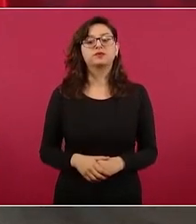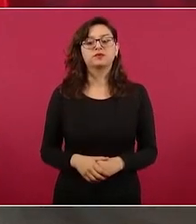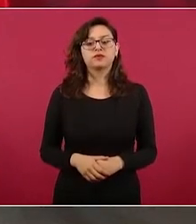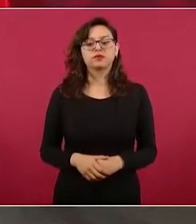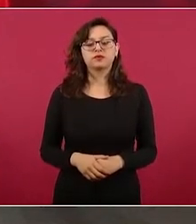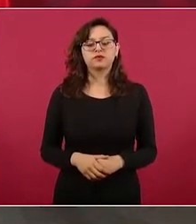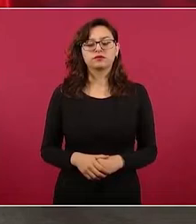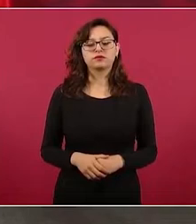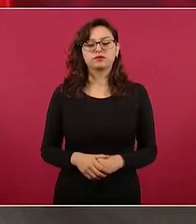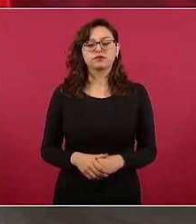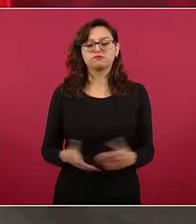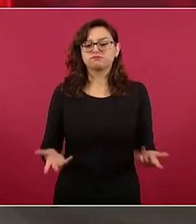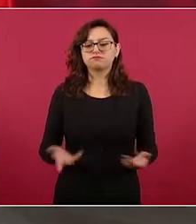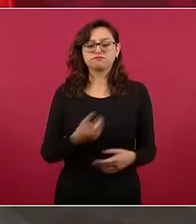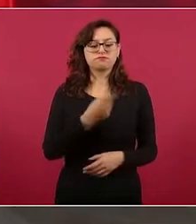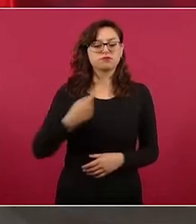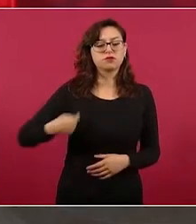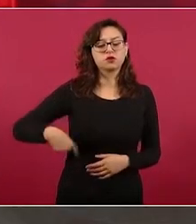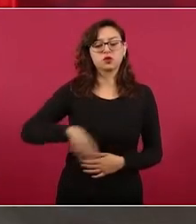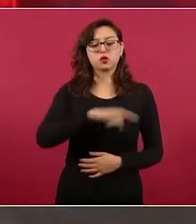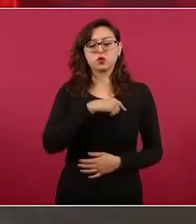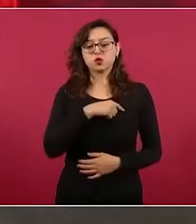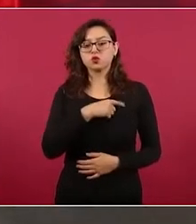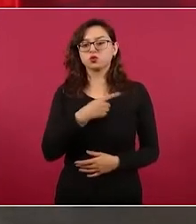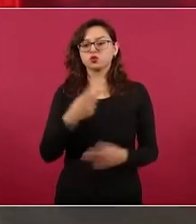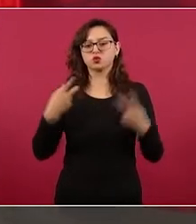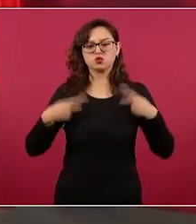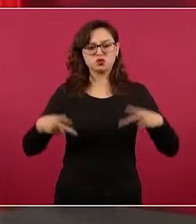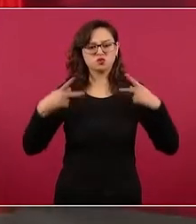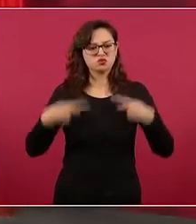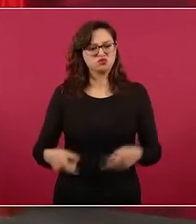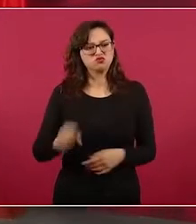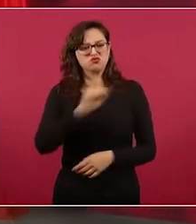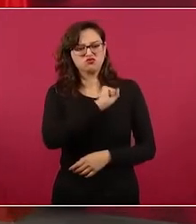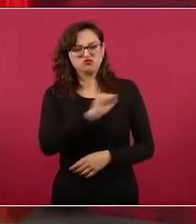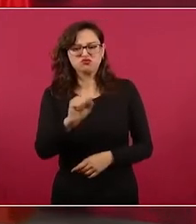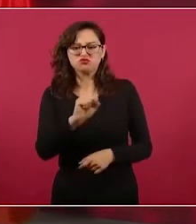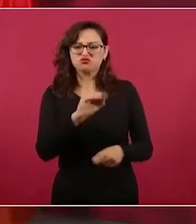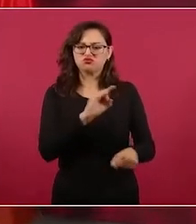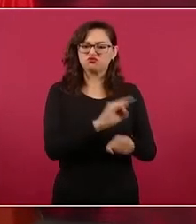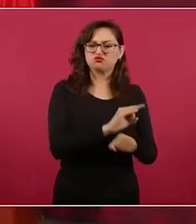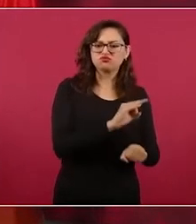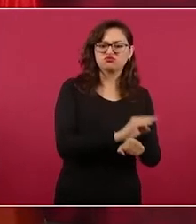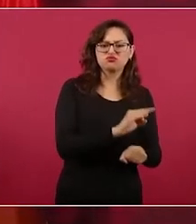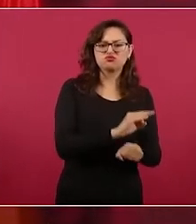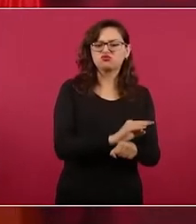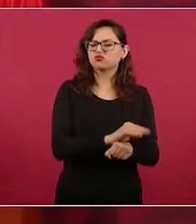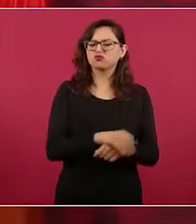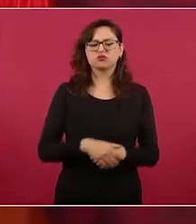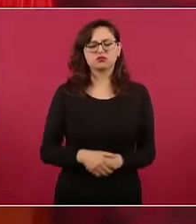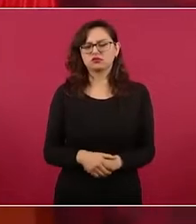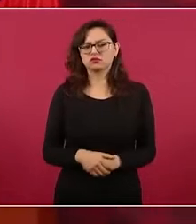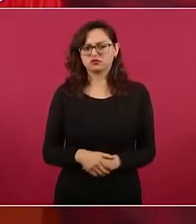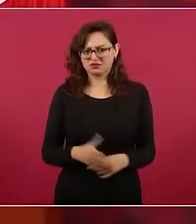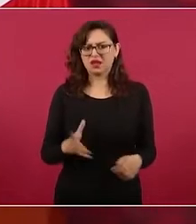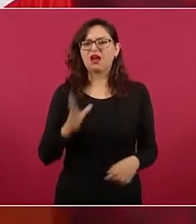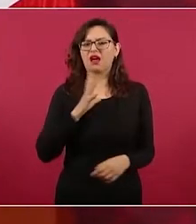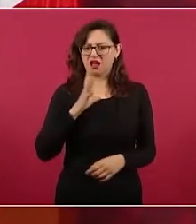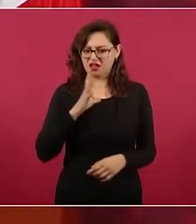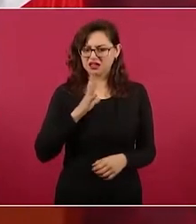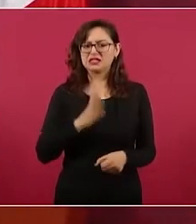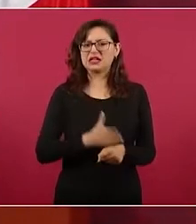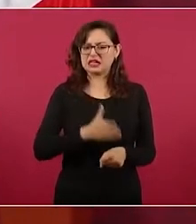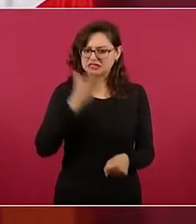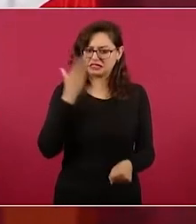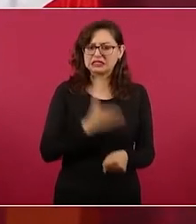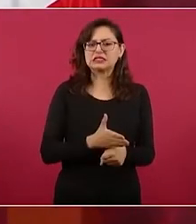Nosotros no protegemos a delincuentes, se castiga al